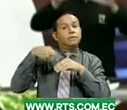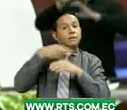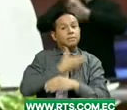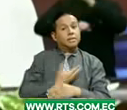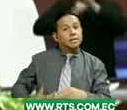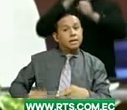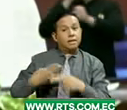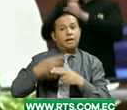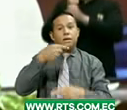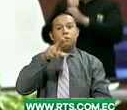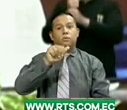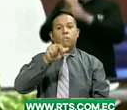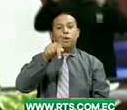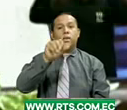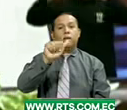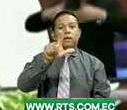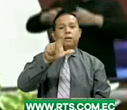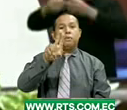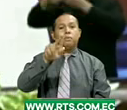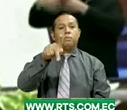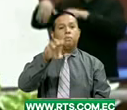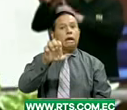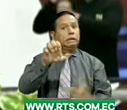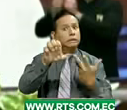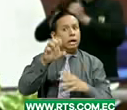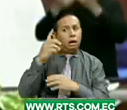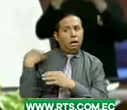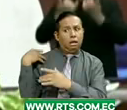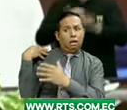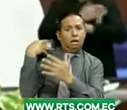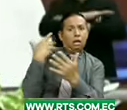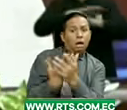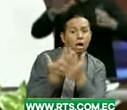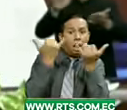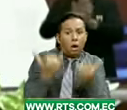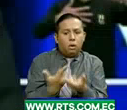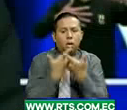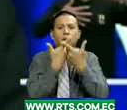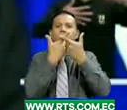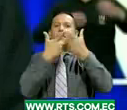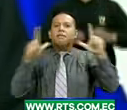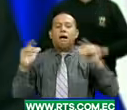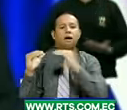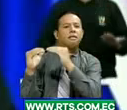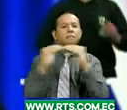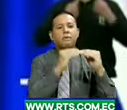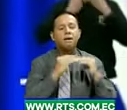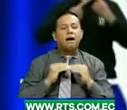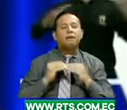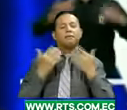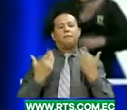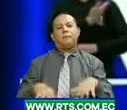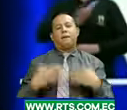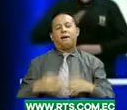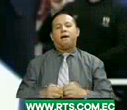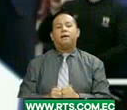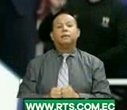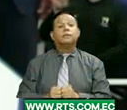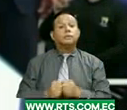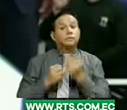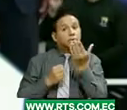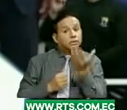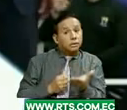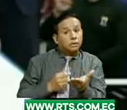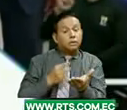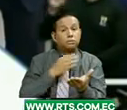se respira a libertad y democracia en un cambio de mando. El mandatario expuso las condiciones en